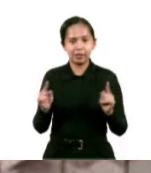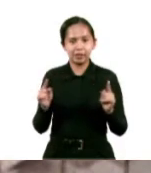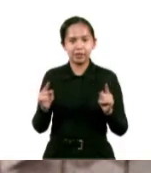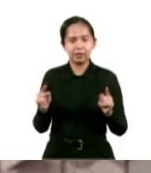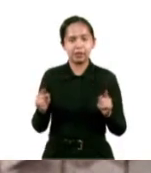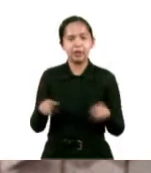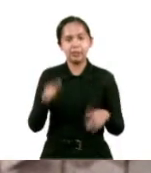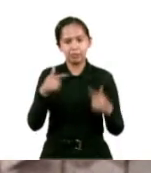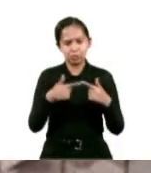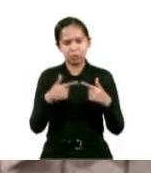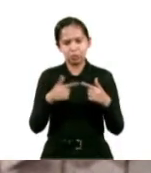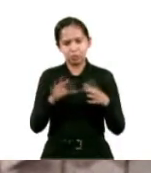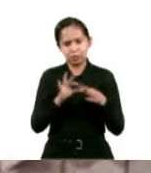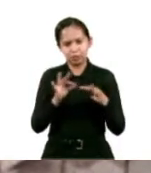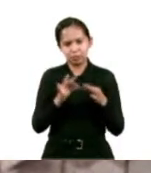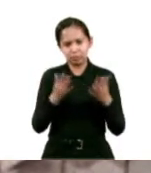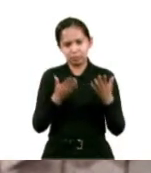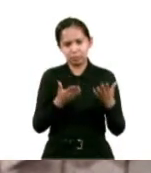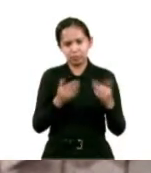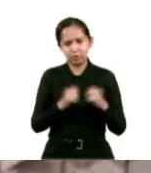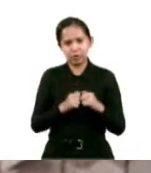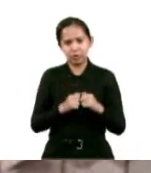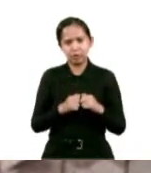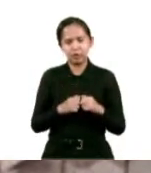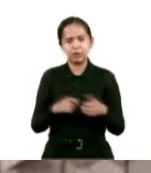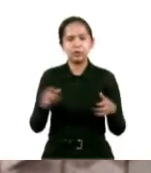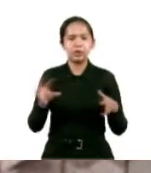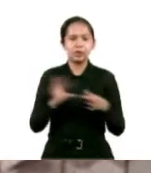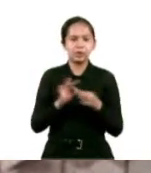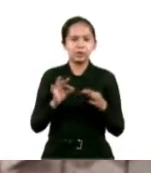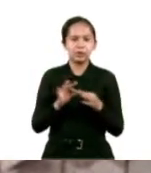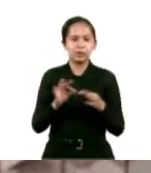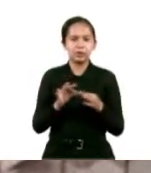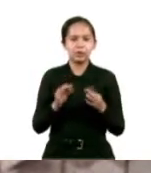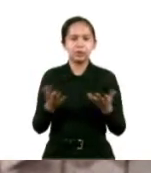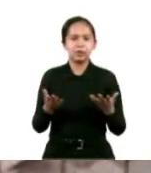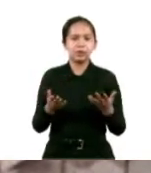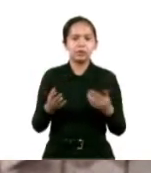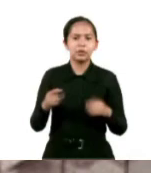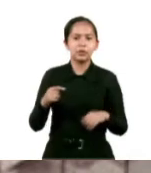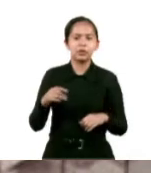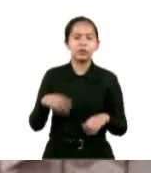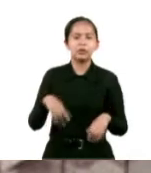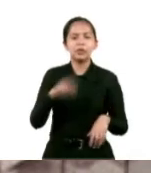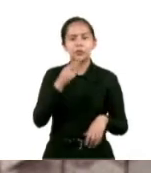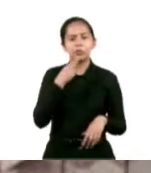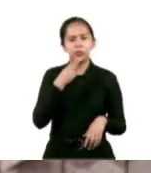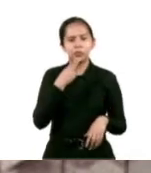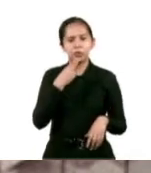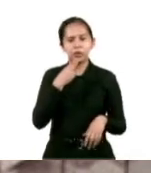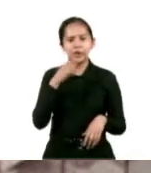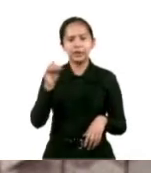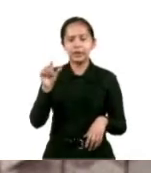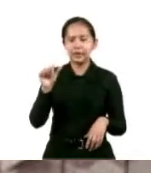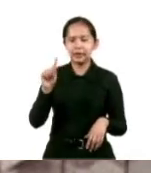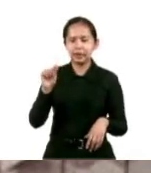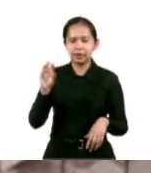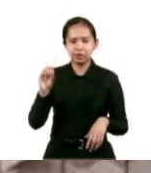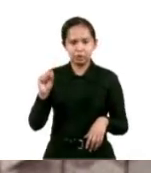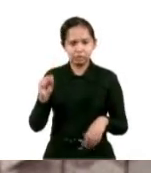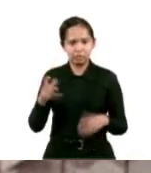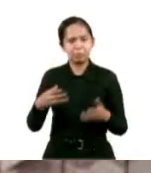servicio de Google y textualmente, condiciones reales, asunción de riesgos, al utilizar los datos de mapas,